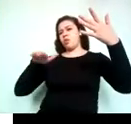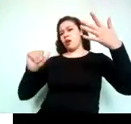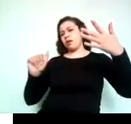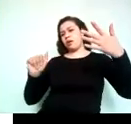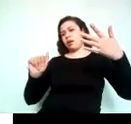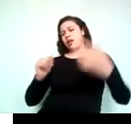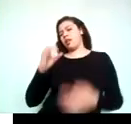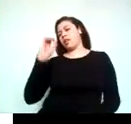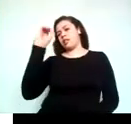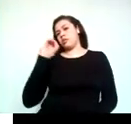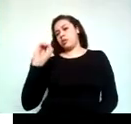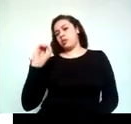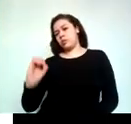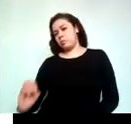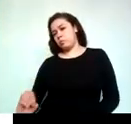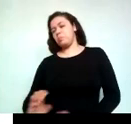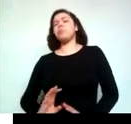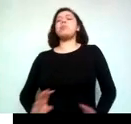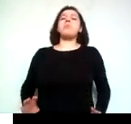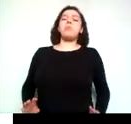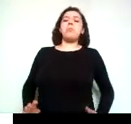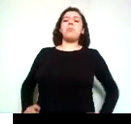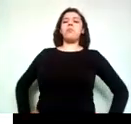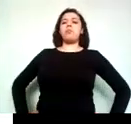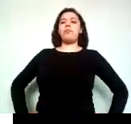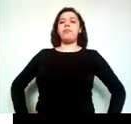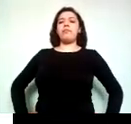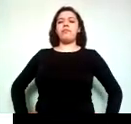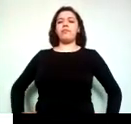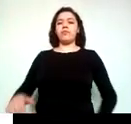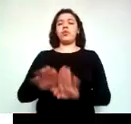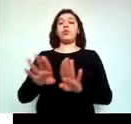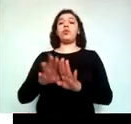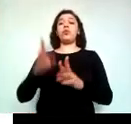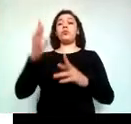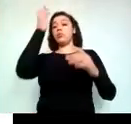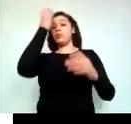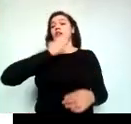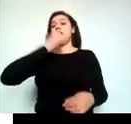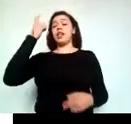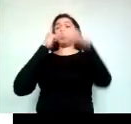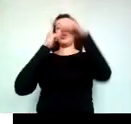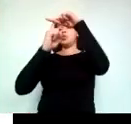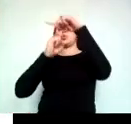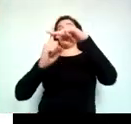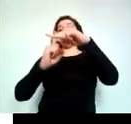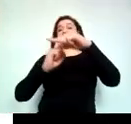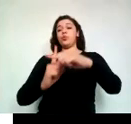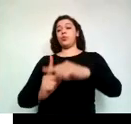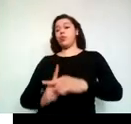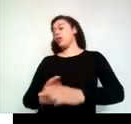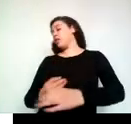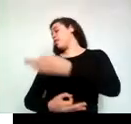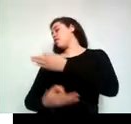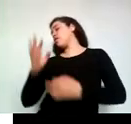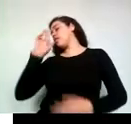valor es 0. Pues, ¿cómo lo evalúo? Tengo que hacer una sumatoria de todas las respuestas de acuerdo